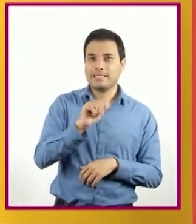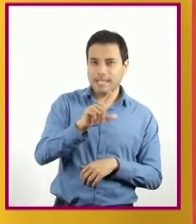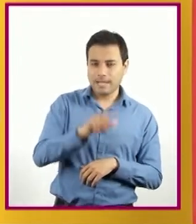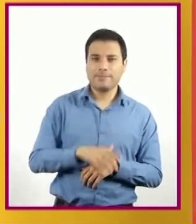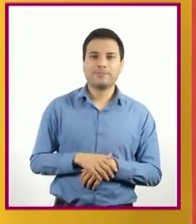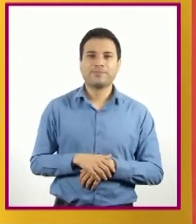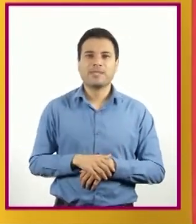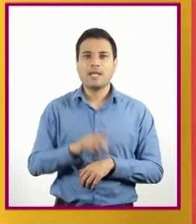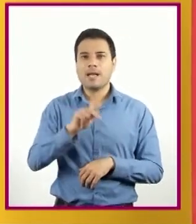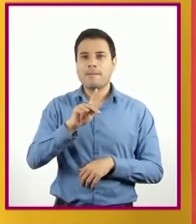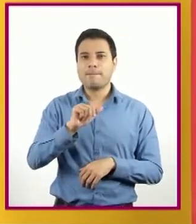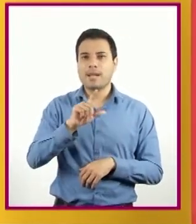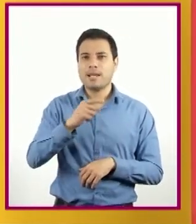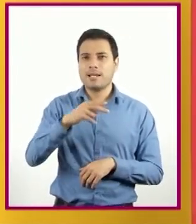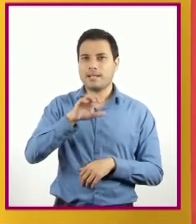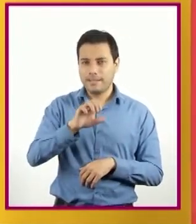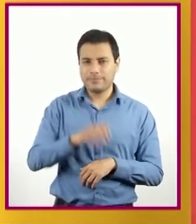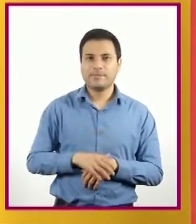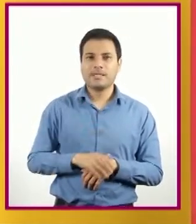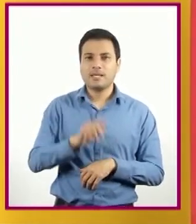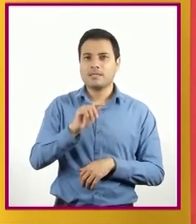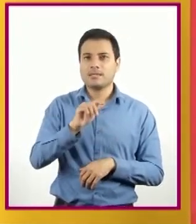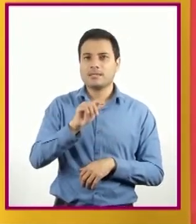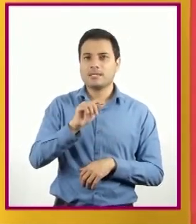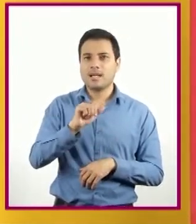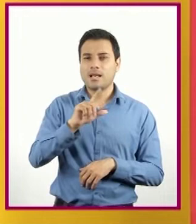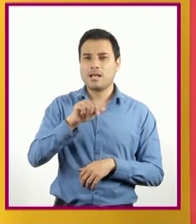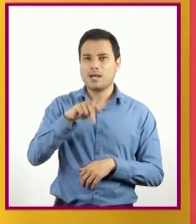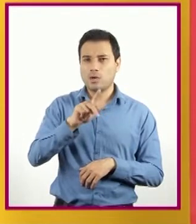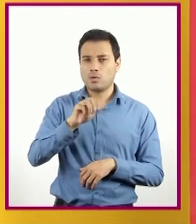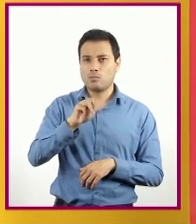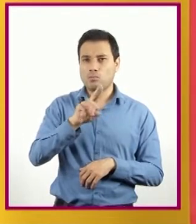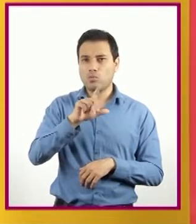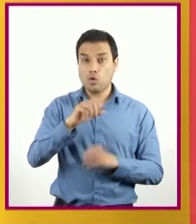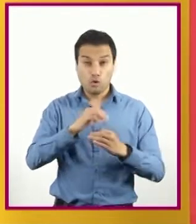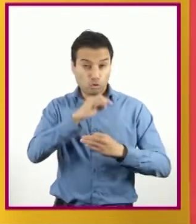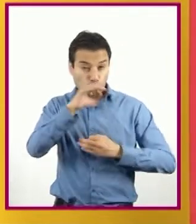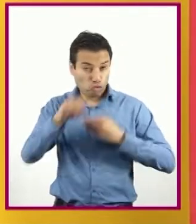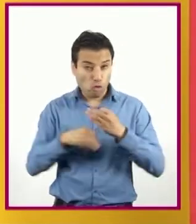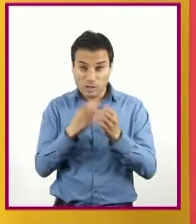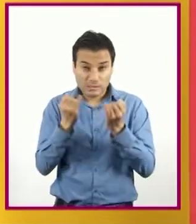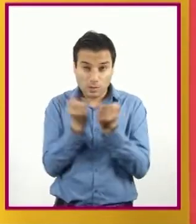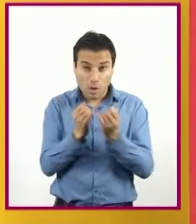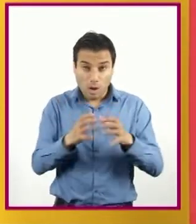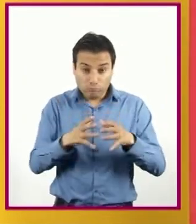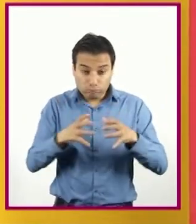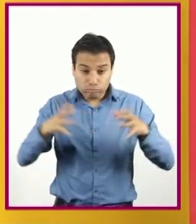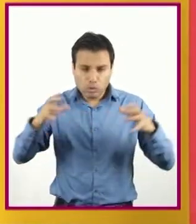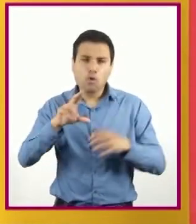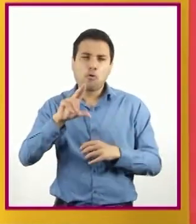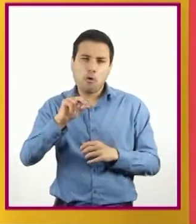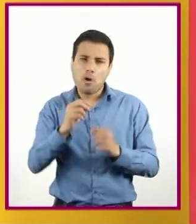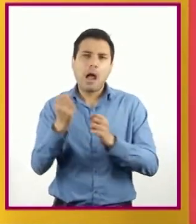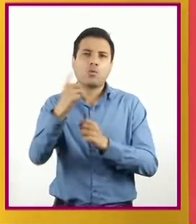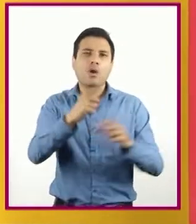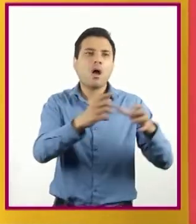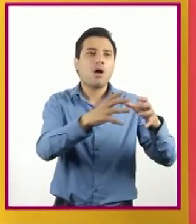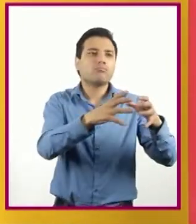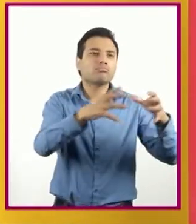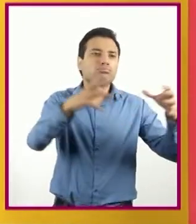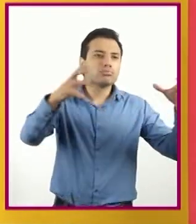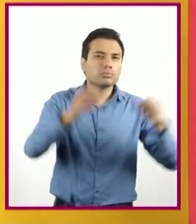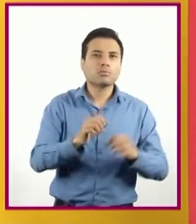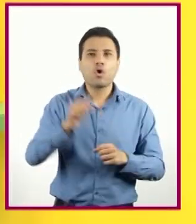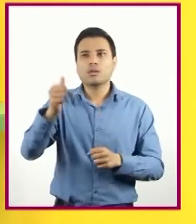Yaxchilán, Palenque y Calakmul. No todas se desarrollaron al mismo tiempo. Más bien, mientras unas ciudades florecían, otras